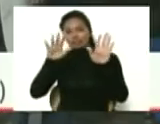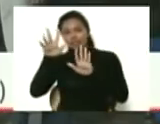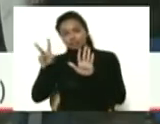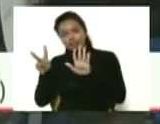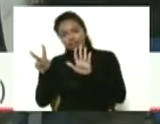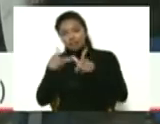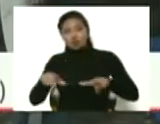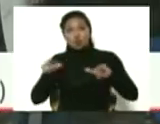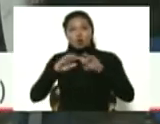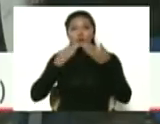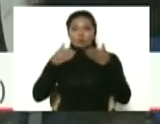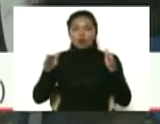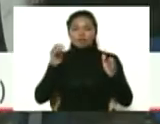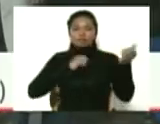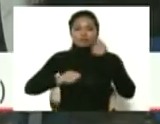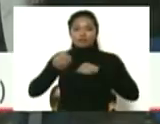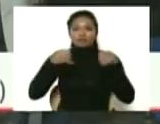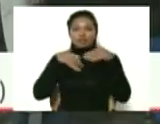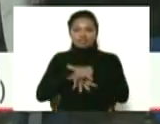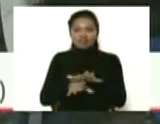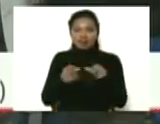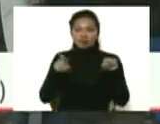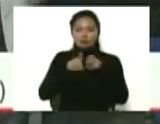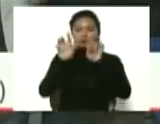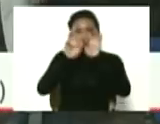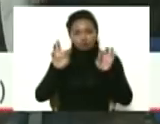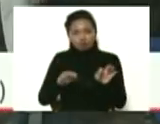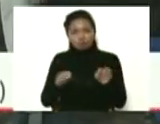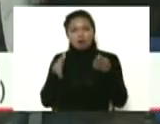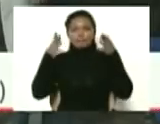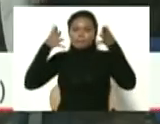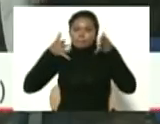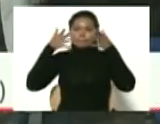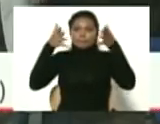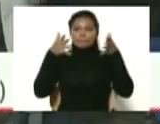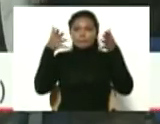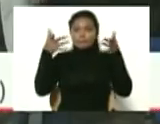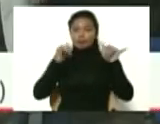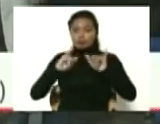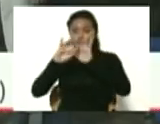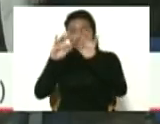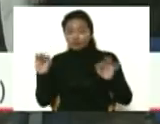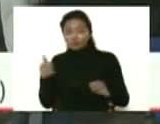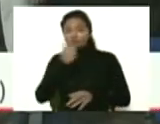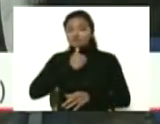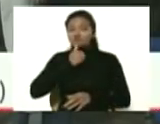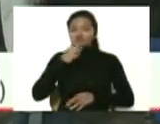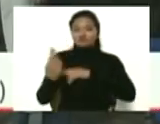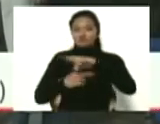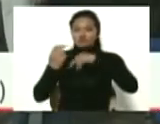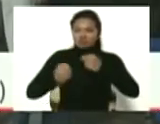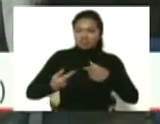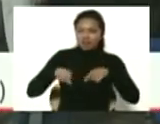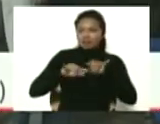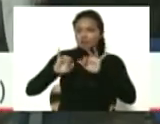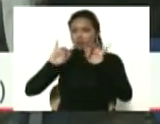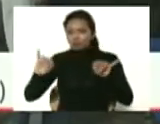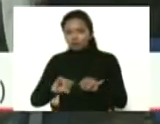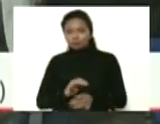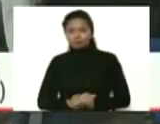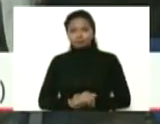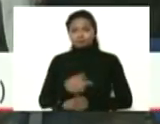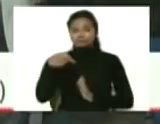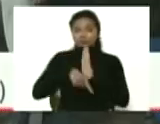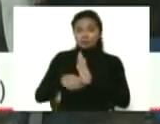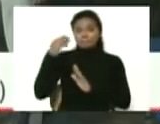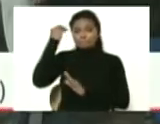2.967 unidades populares de defensa integral adiestradas en lo que es el método táctico de resistencia revolucionaria, bajo el